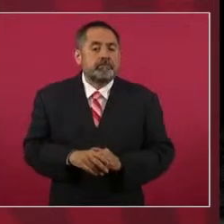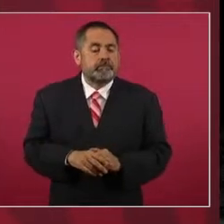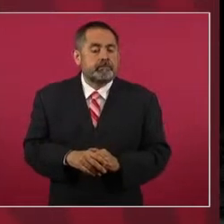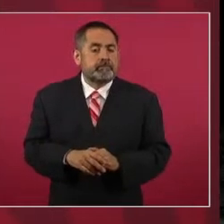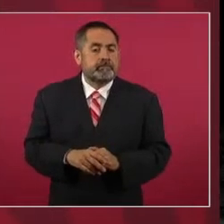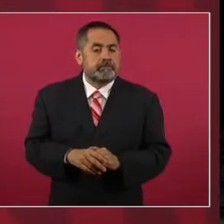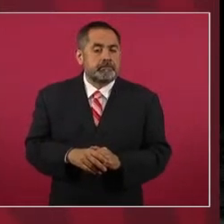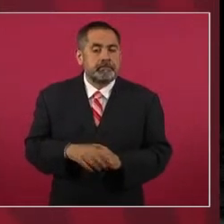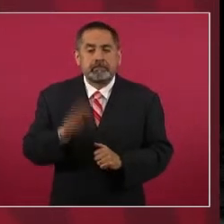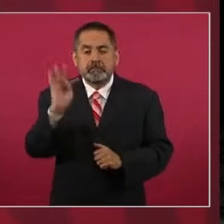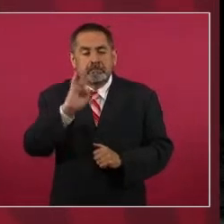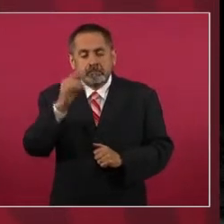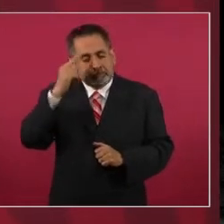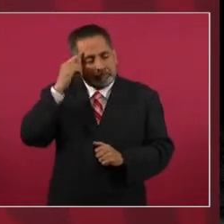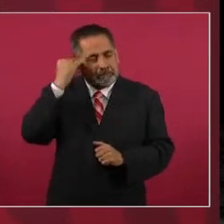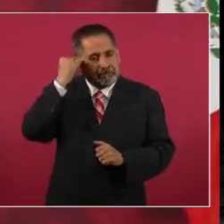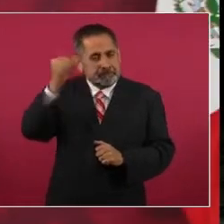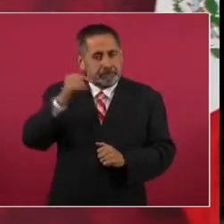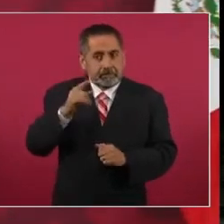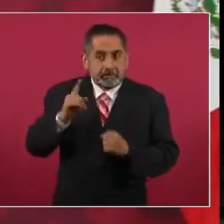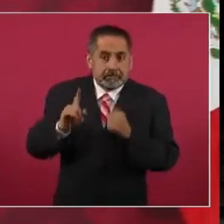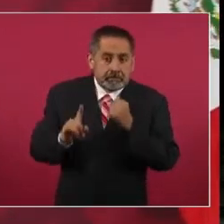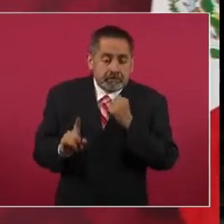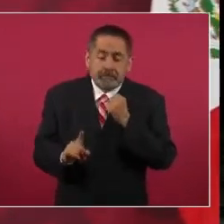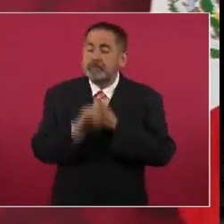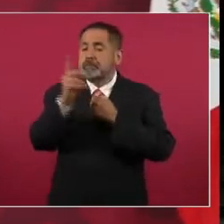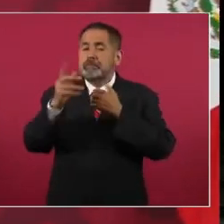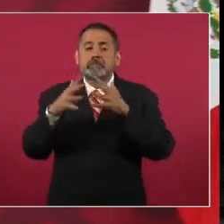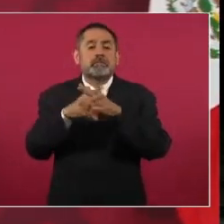una crisis en asia